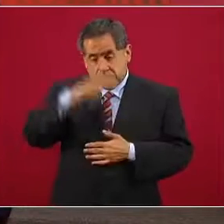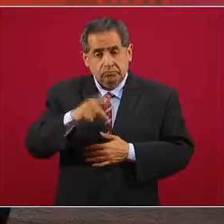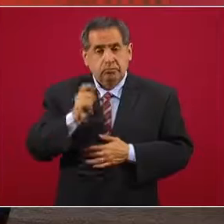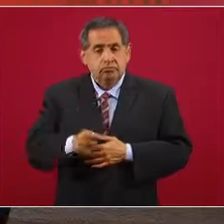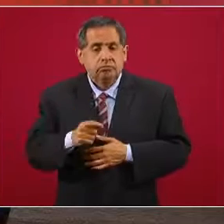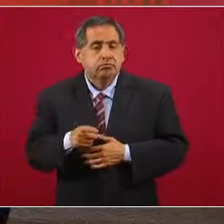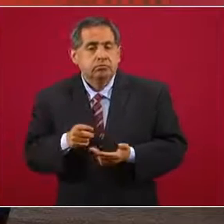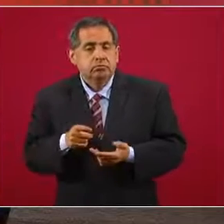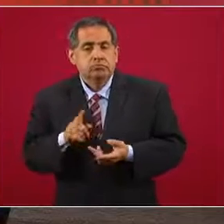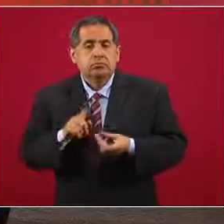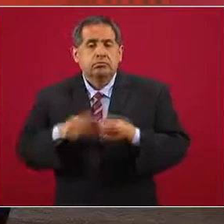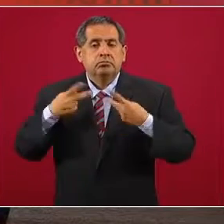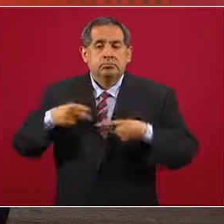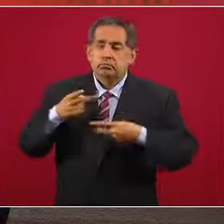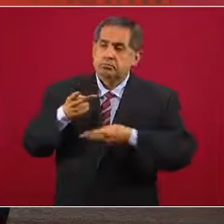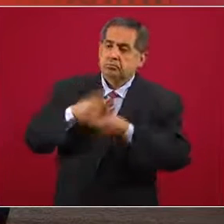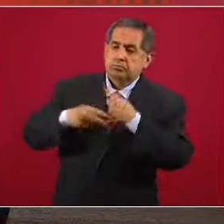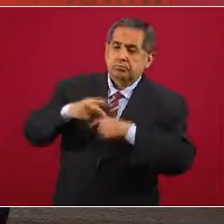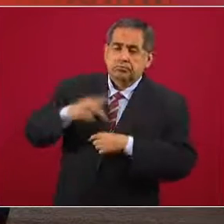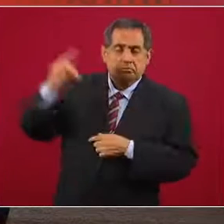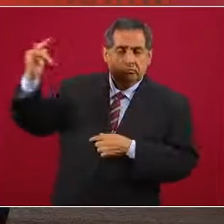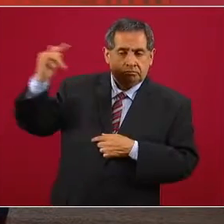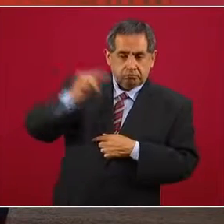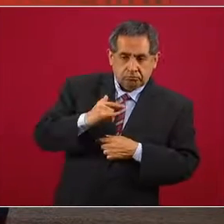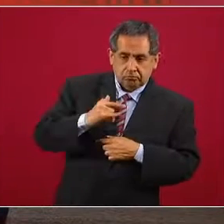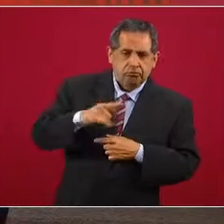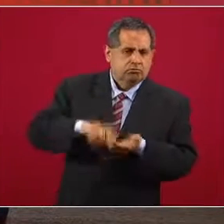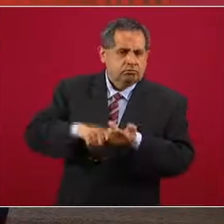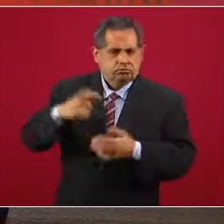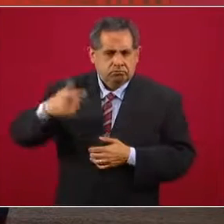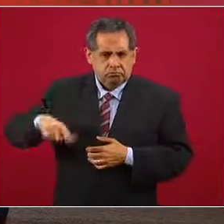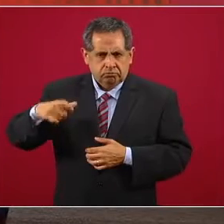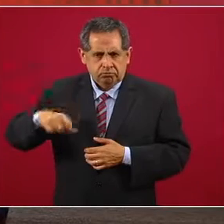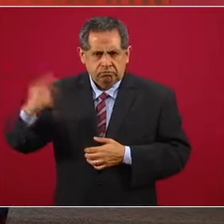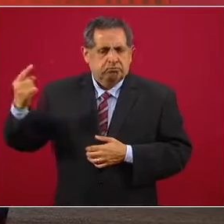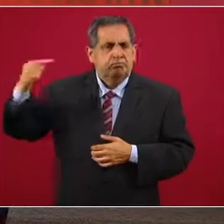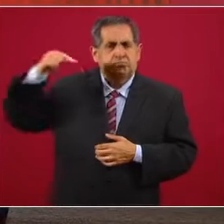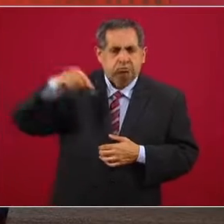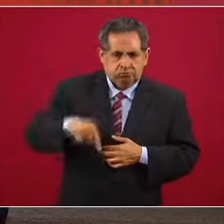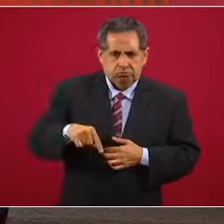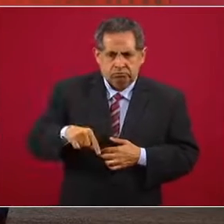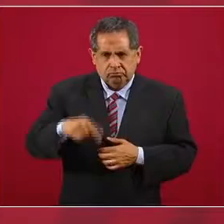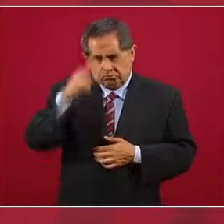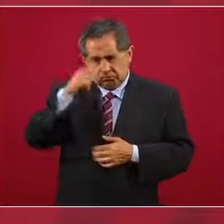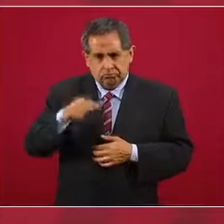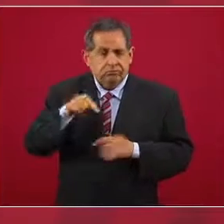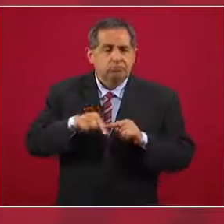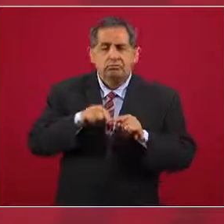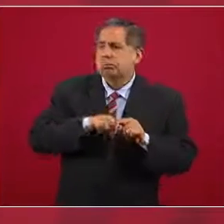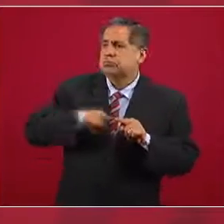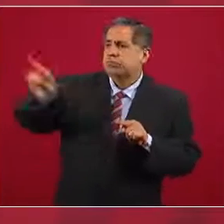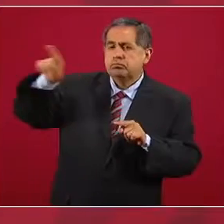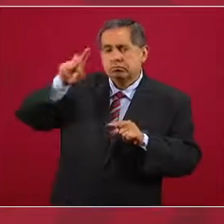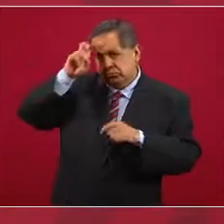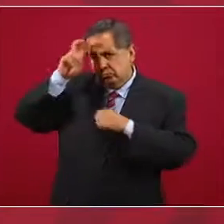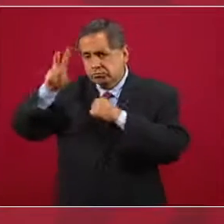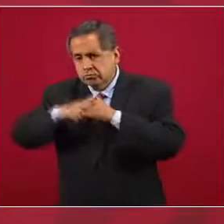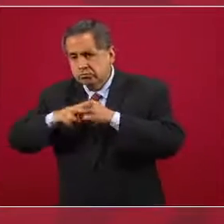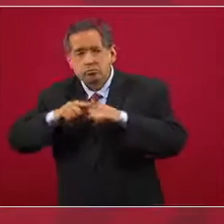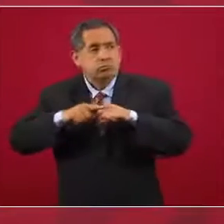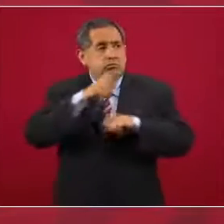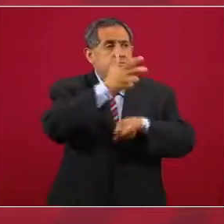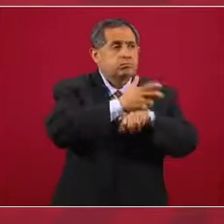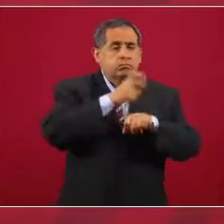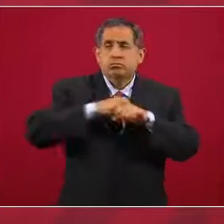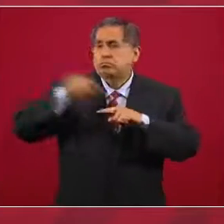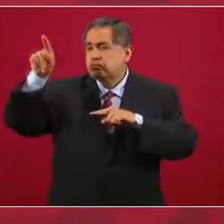eran personas afluentes económicamente que habían ido a Europa o a Estados Unidos o a algunos otros